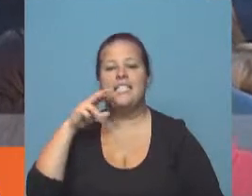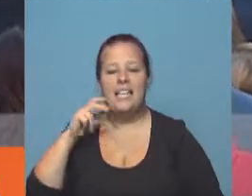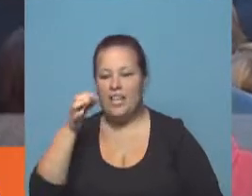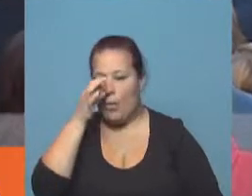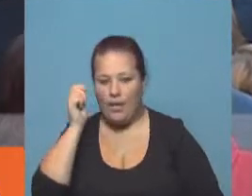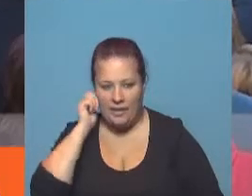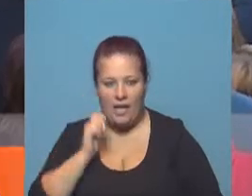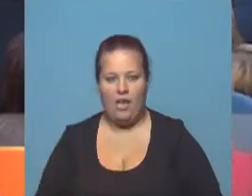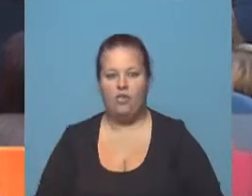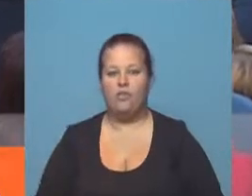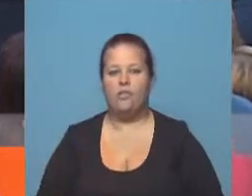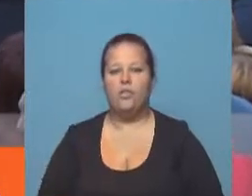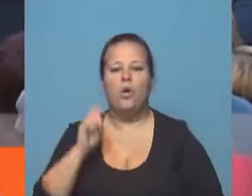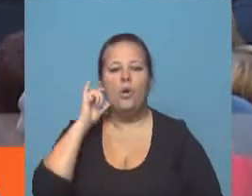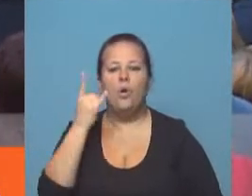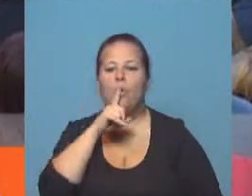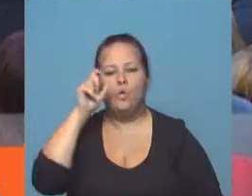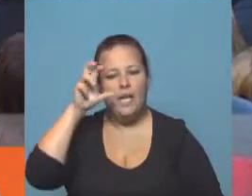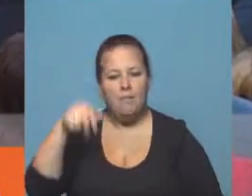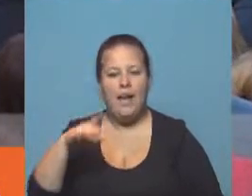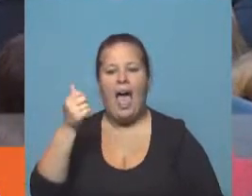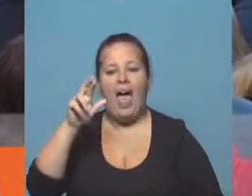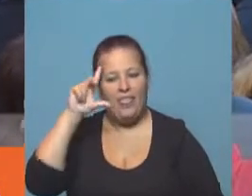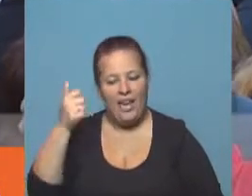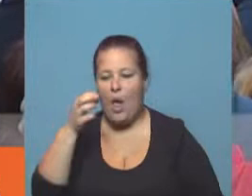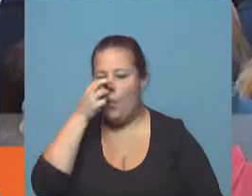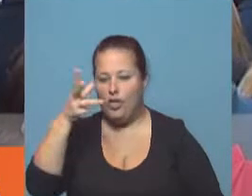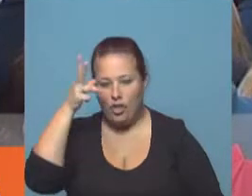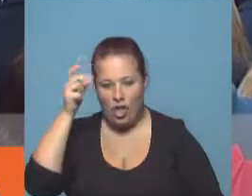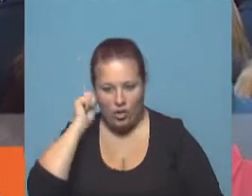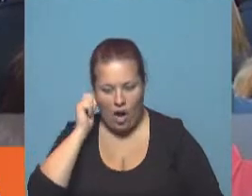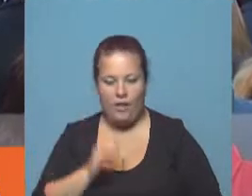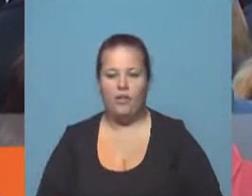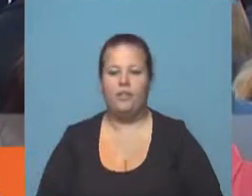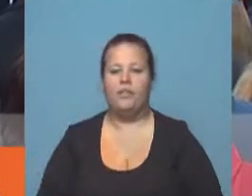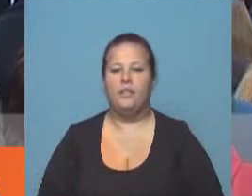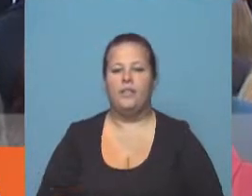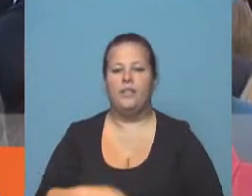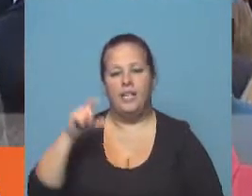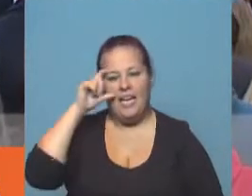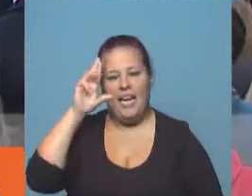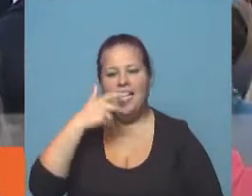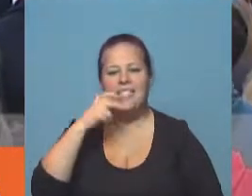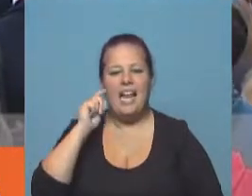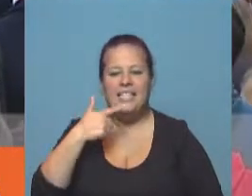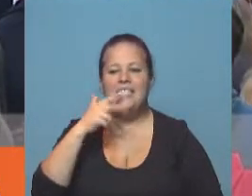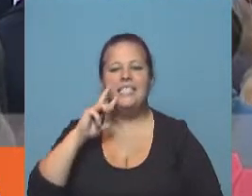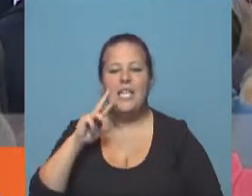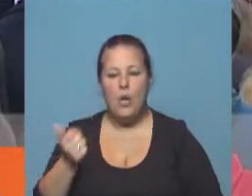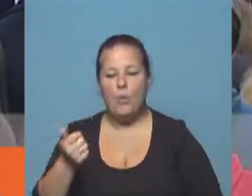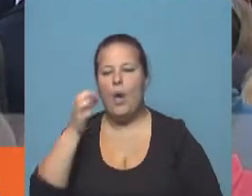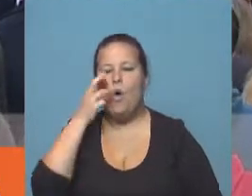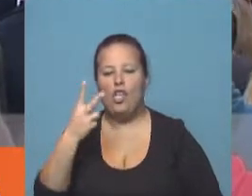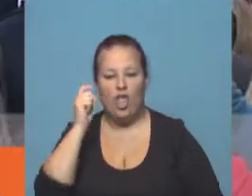años. Guterman Andrea Judith, 28 años. Ersaliz Silvia Leonor,